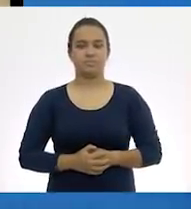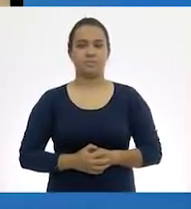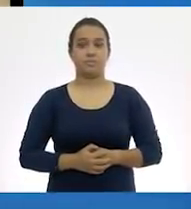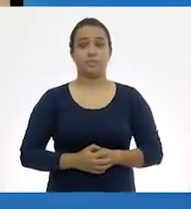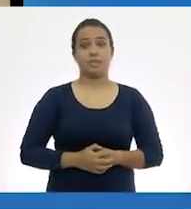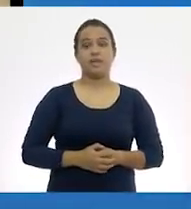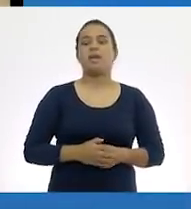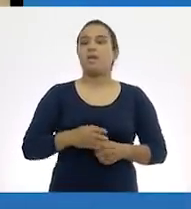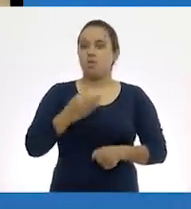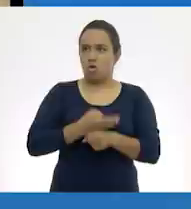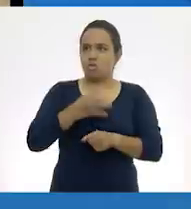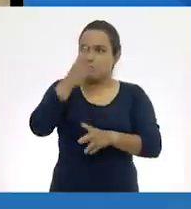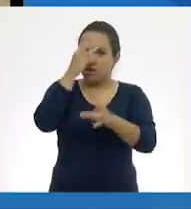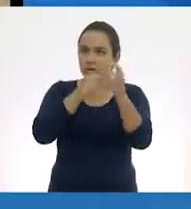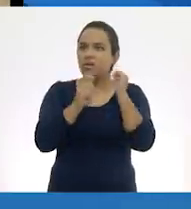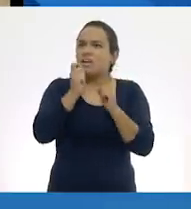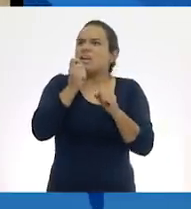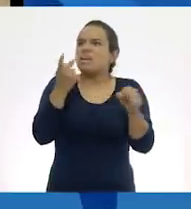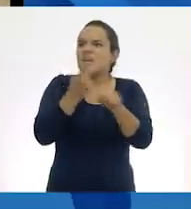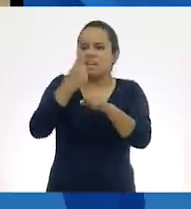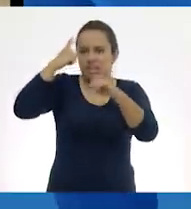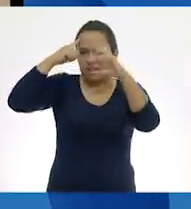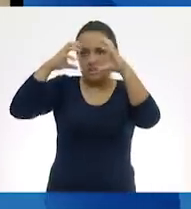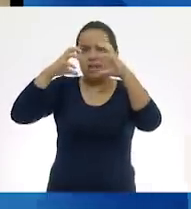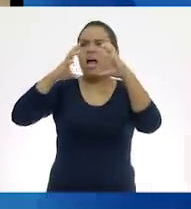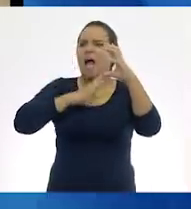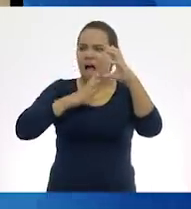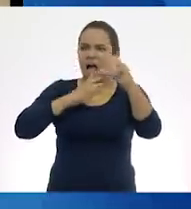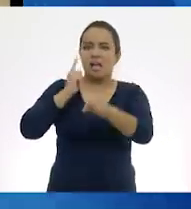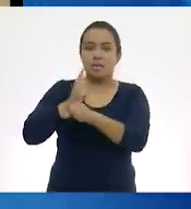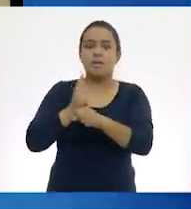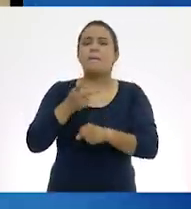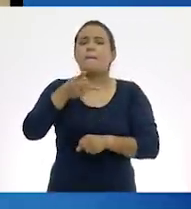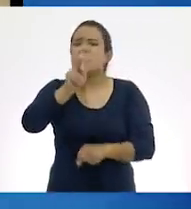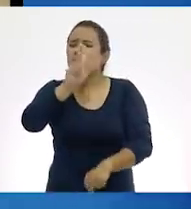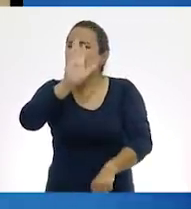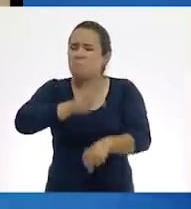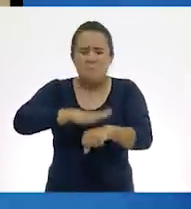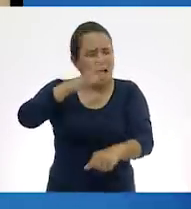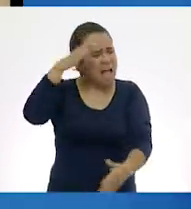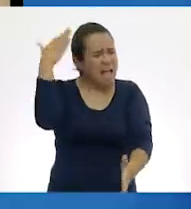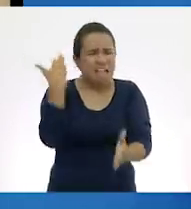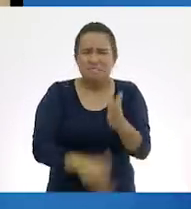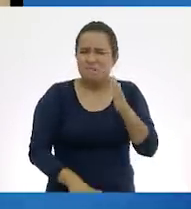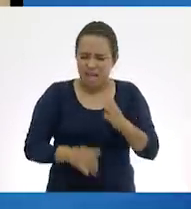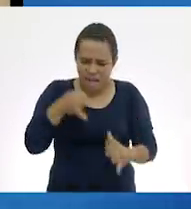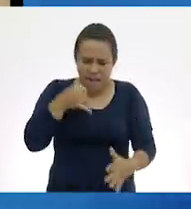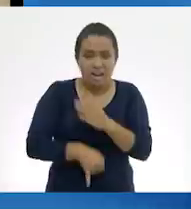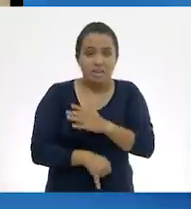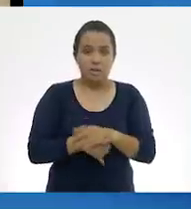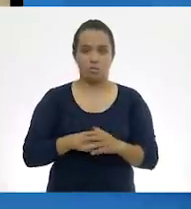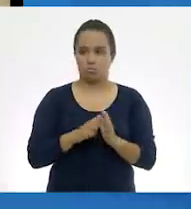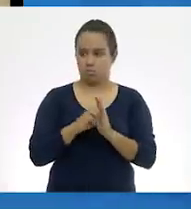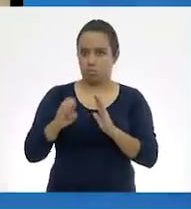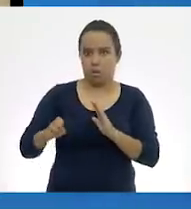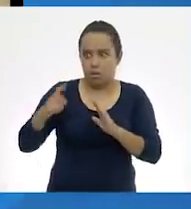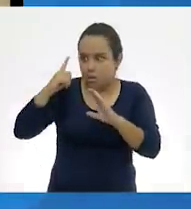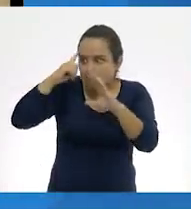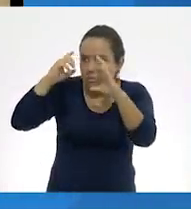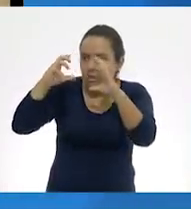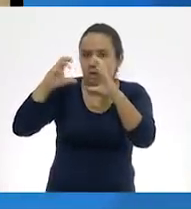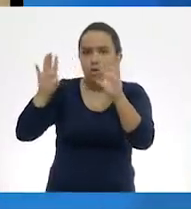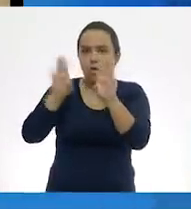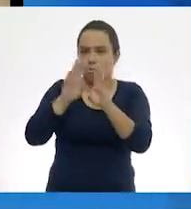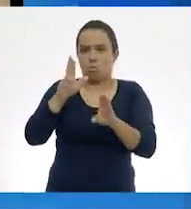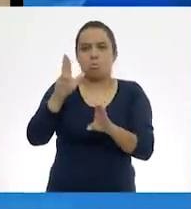Aunque cada vez sabemos más de lo que ocurre en el cerebro, aún nos falta mucho por conocer y descubrir. Por ejemplo, ¿cómo es que el cerebro se recupera